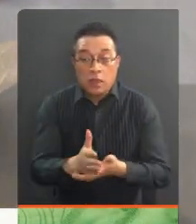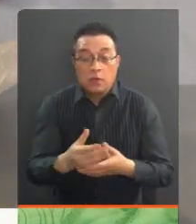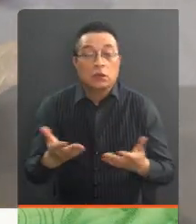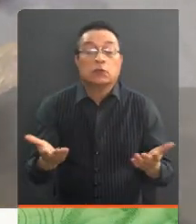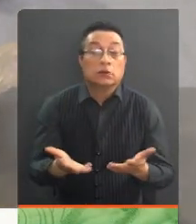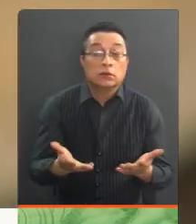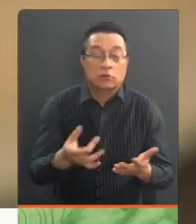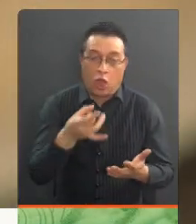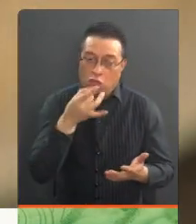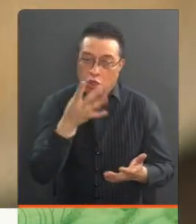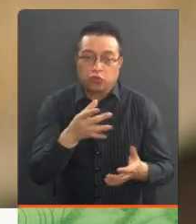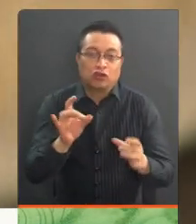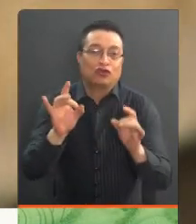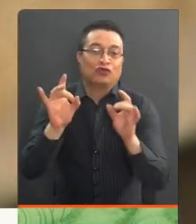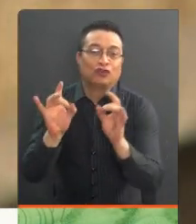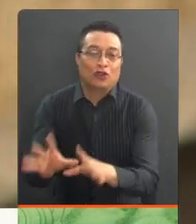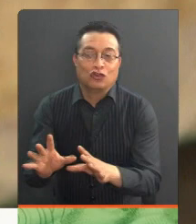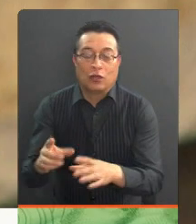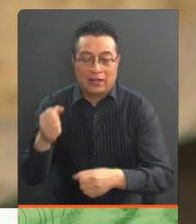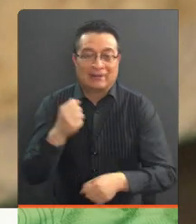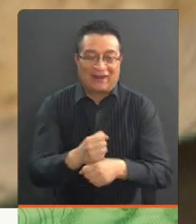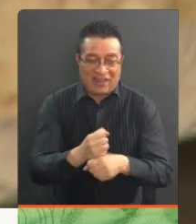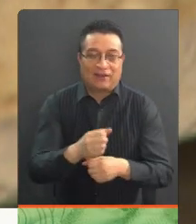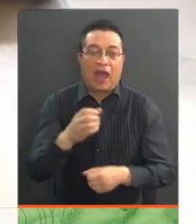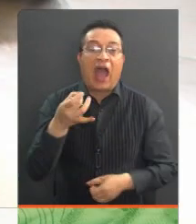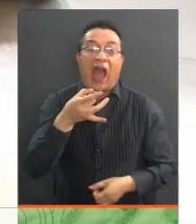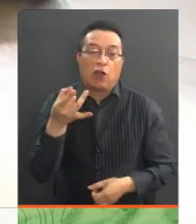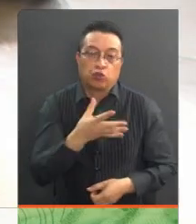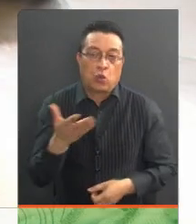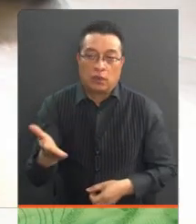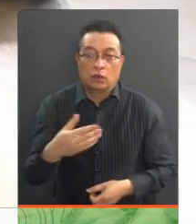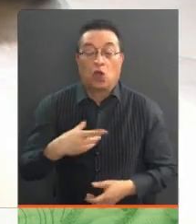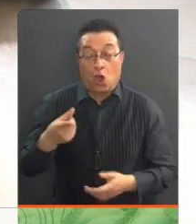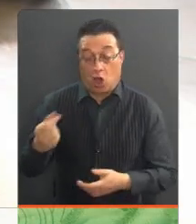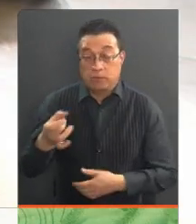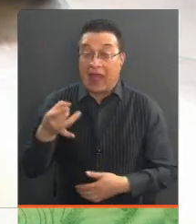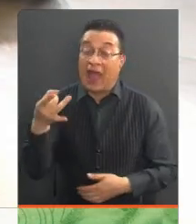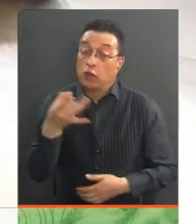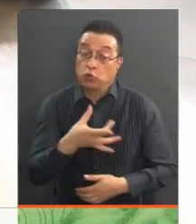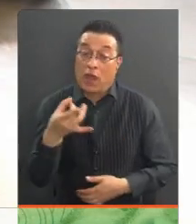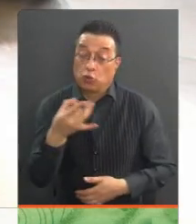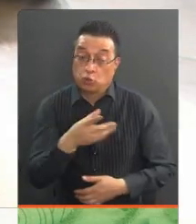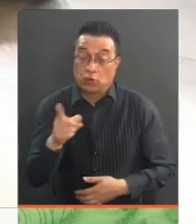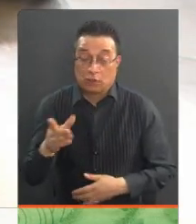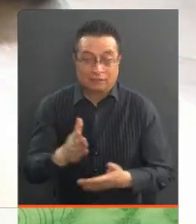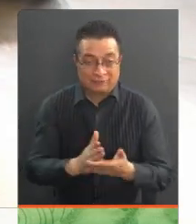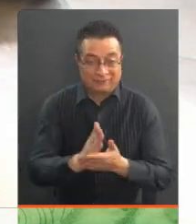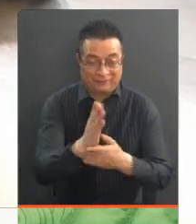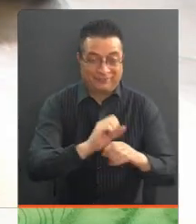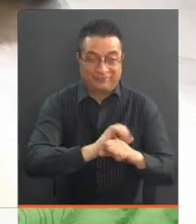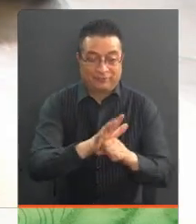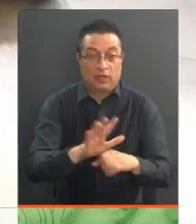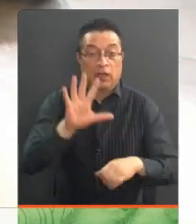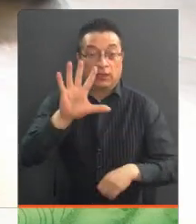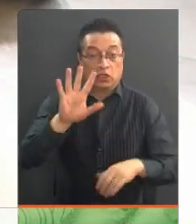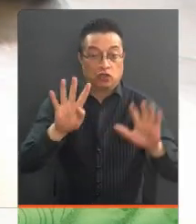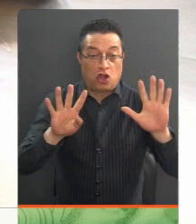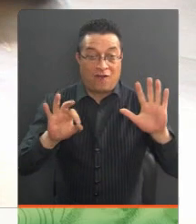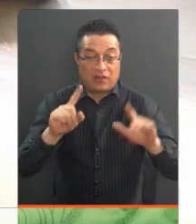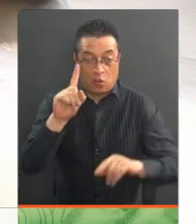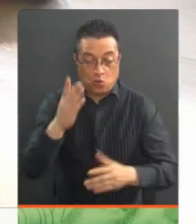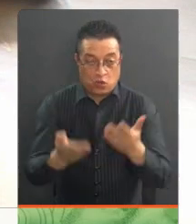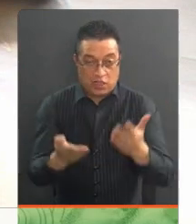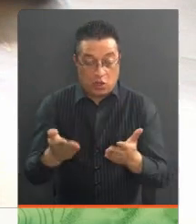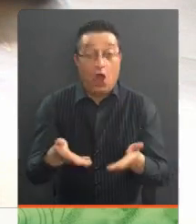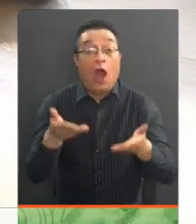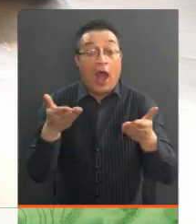lo dulce. Y Javiera trabaja con azúcar. Yo empecé comprando el azúcar cuando empezó la pandemia, 590 pesos el kilo, y ahora